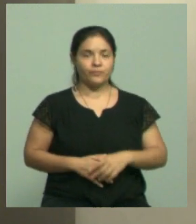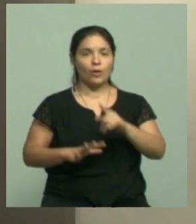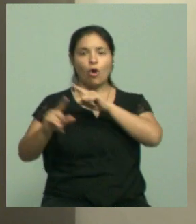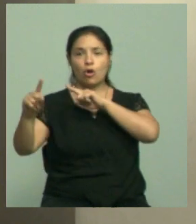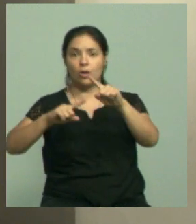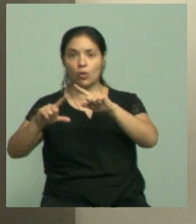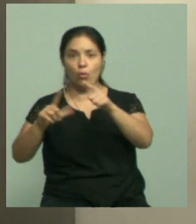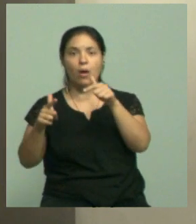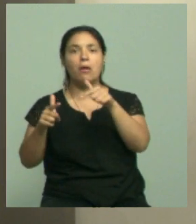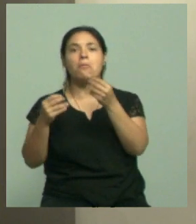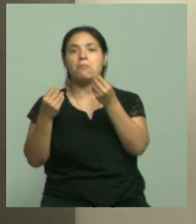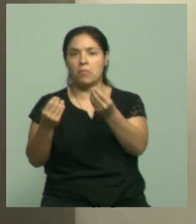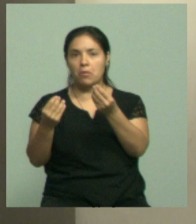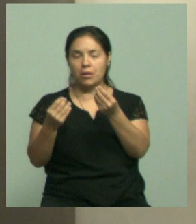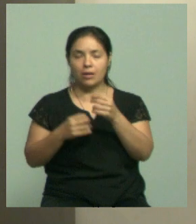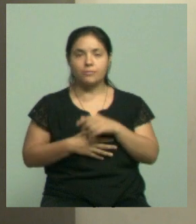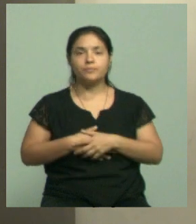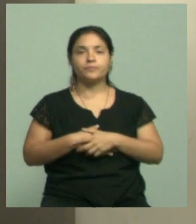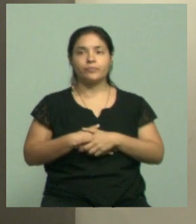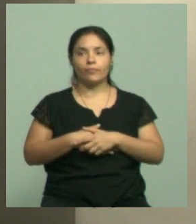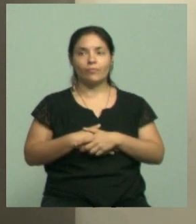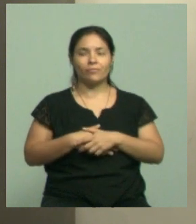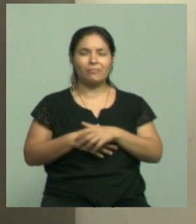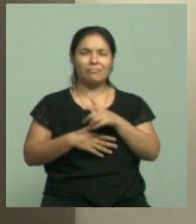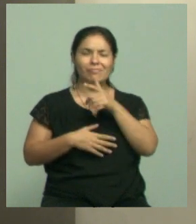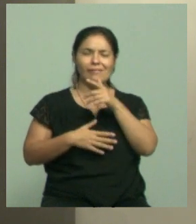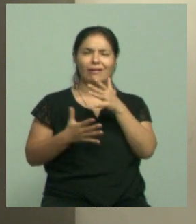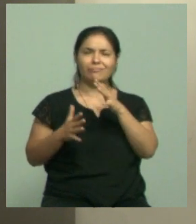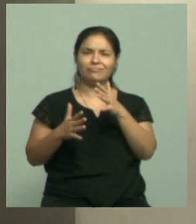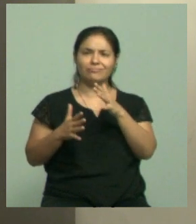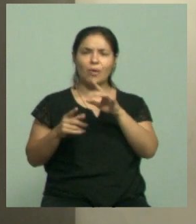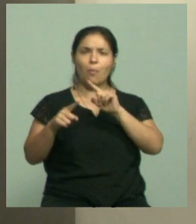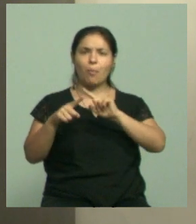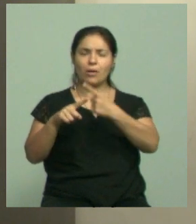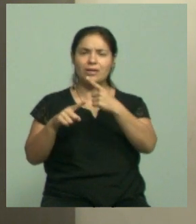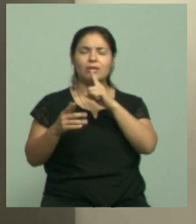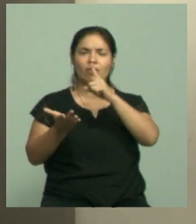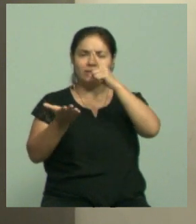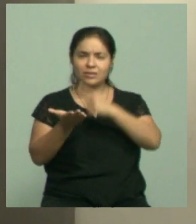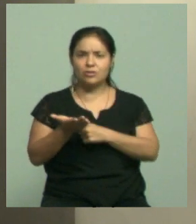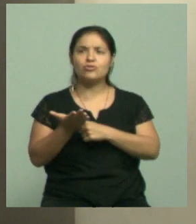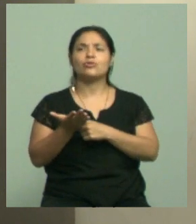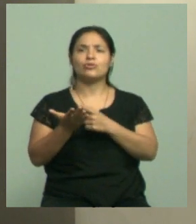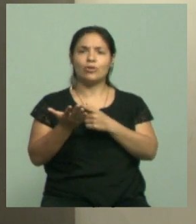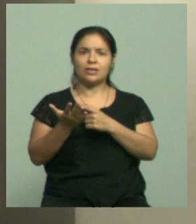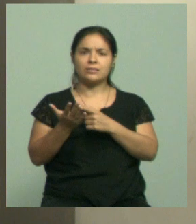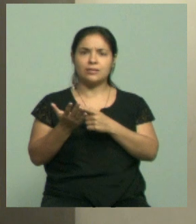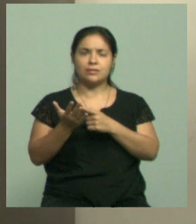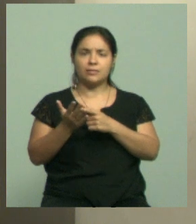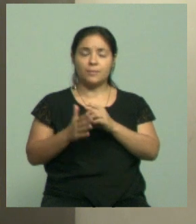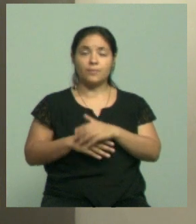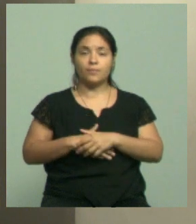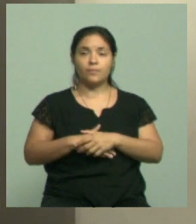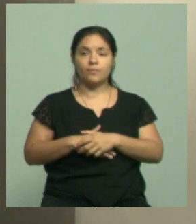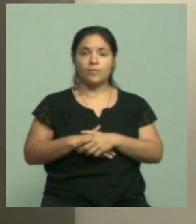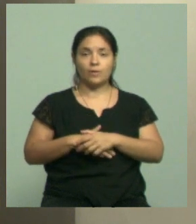descoordinación tiene que ver con el hecho de que pareciera ser de que hay políticas o posicionamientos que se impulsan